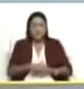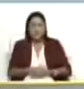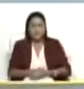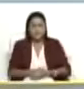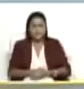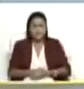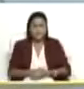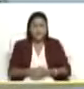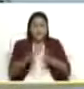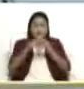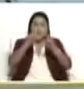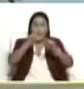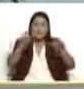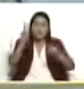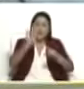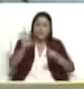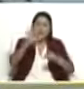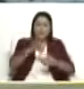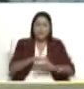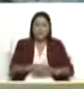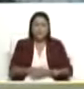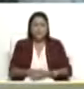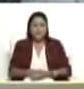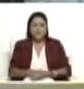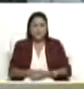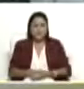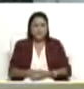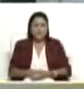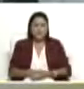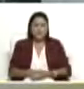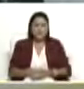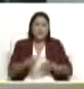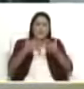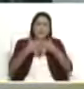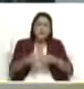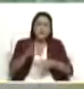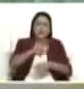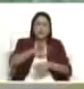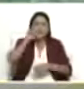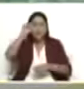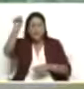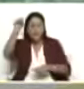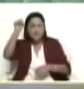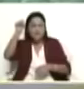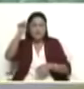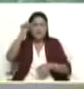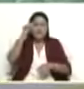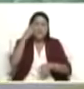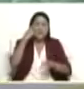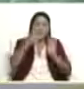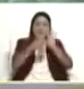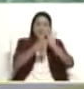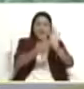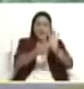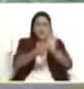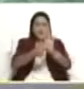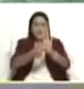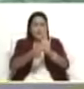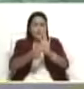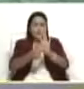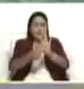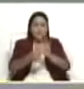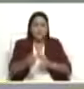los venezolanos, de una empresa socialista del Estado, muy exitosa, como es la